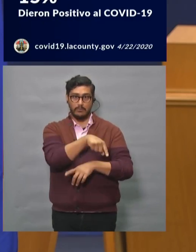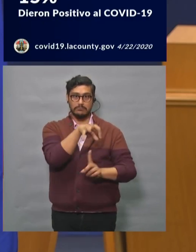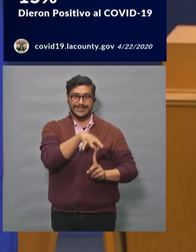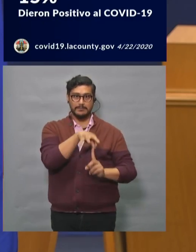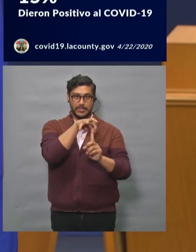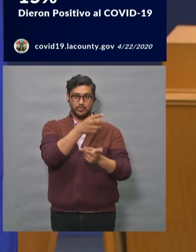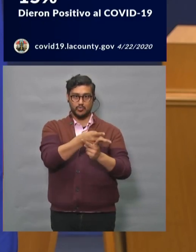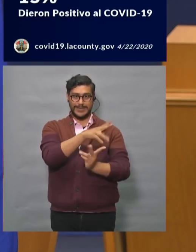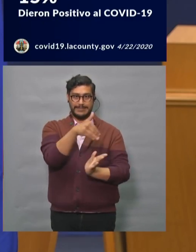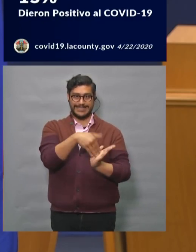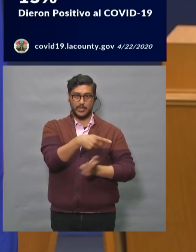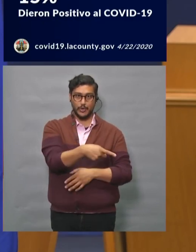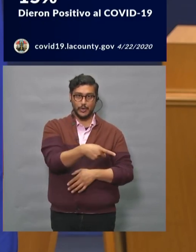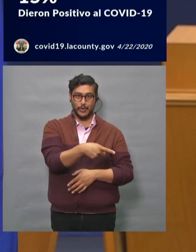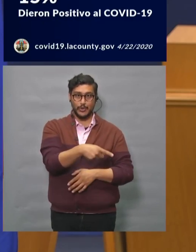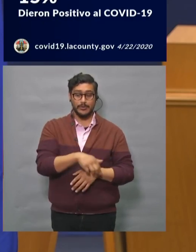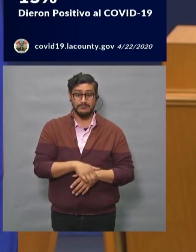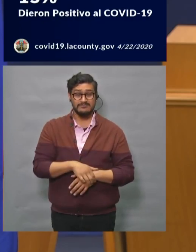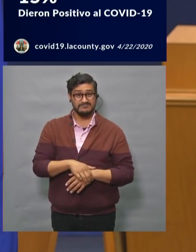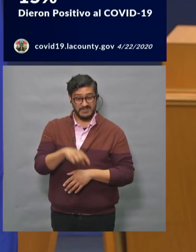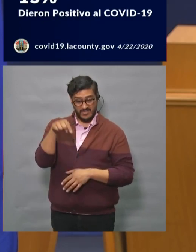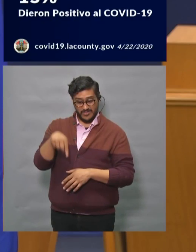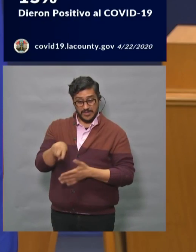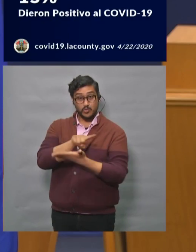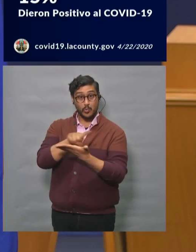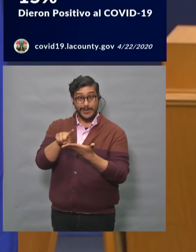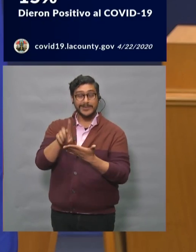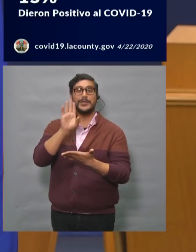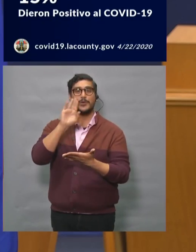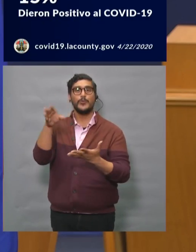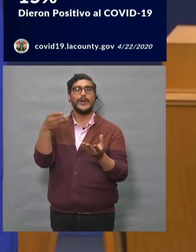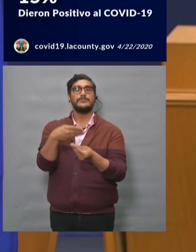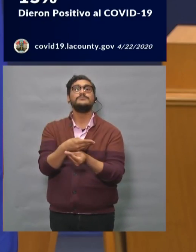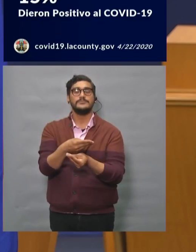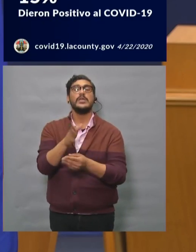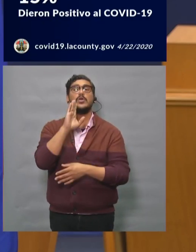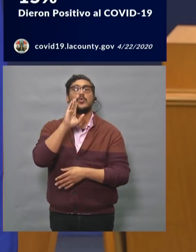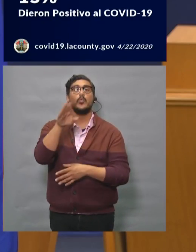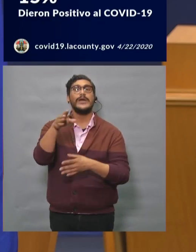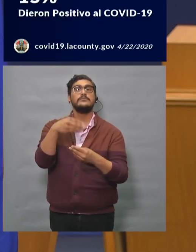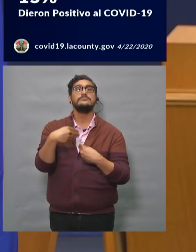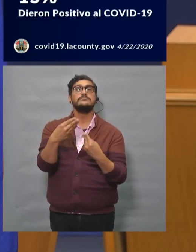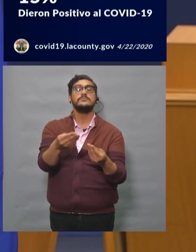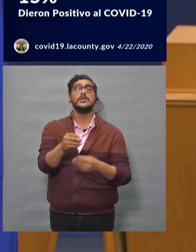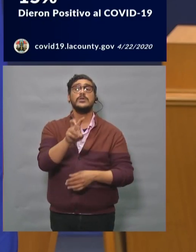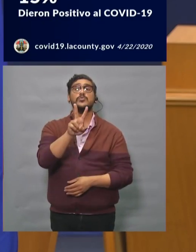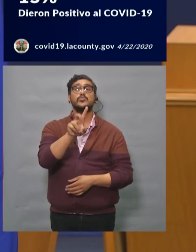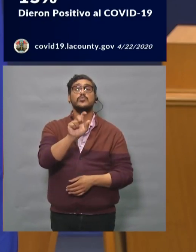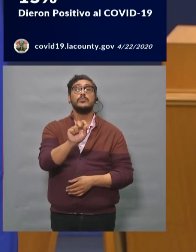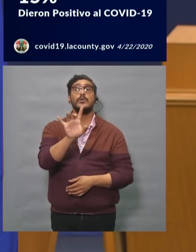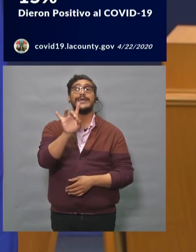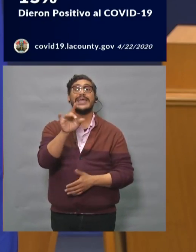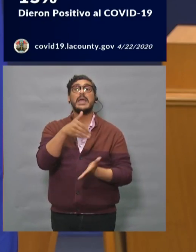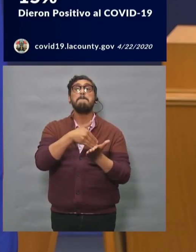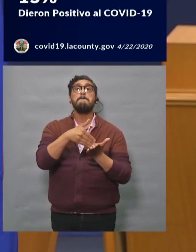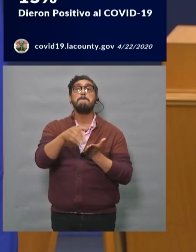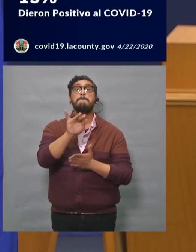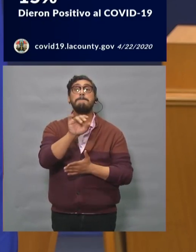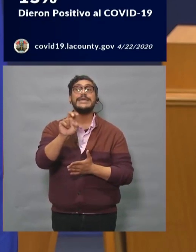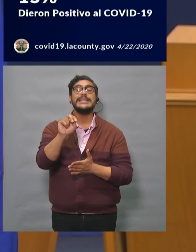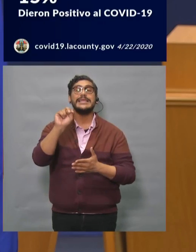especializada. En el transcurso de esta semana vamos a distribuir 2.8 millones de